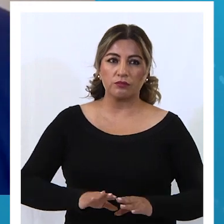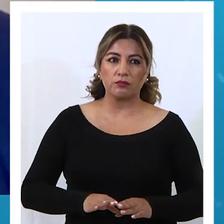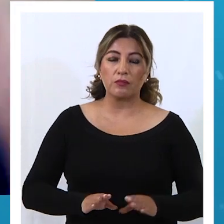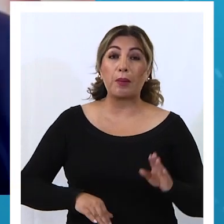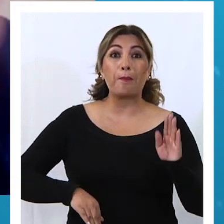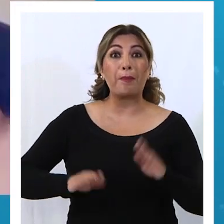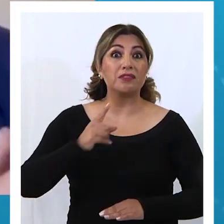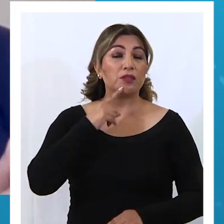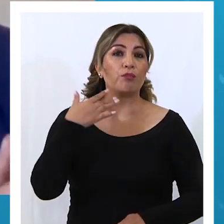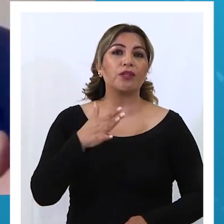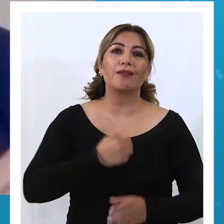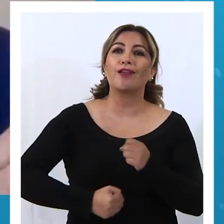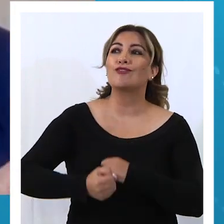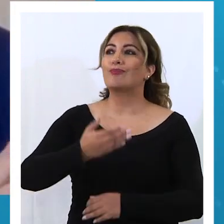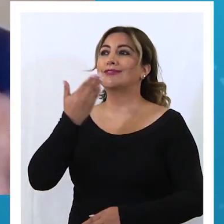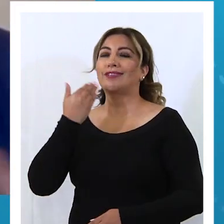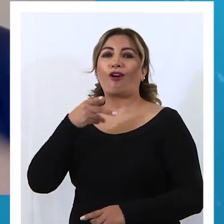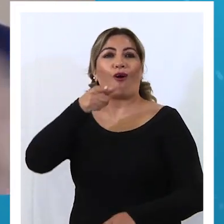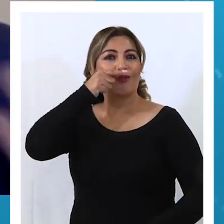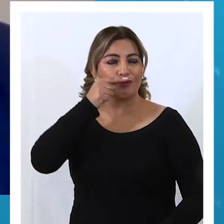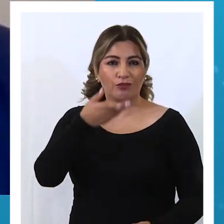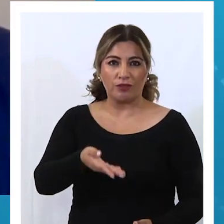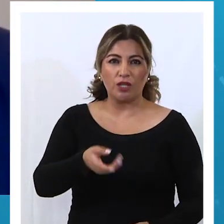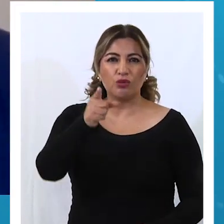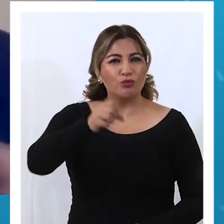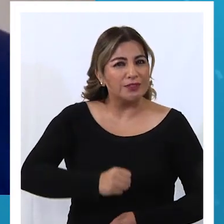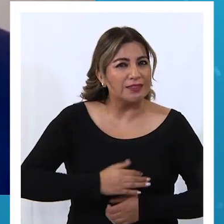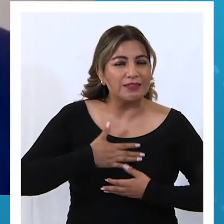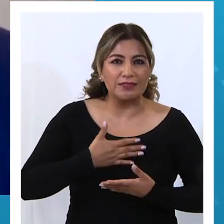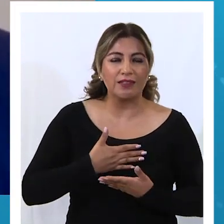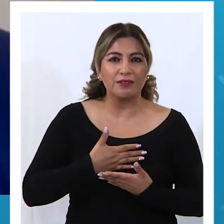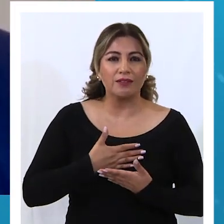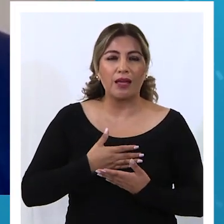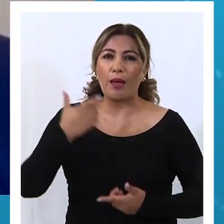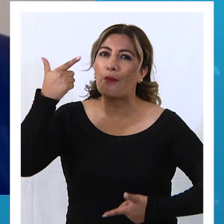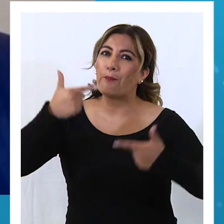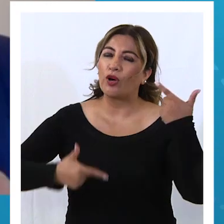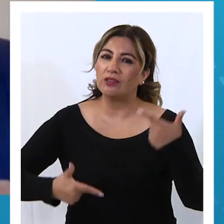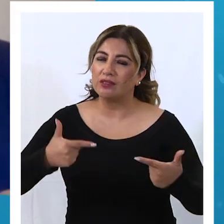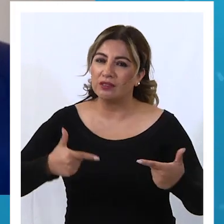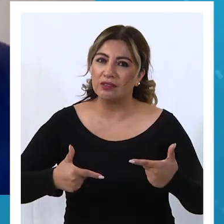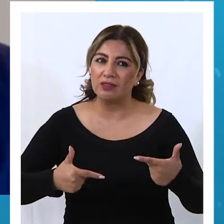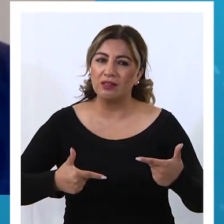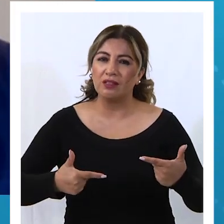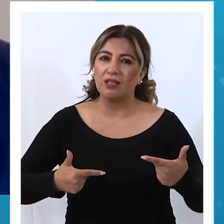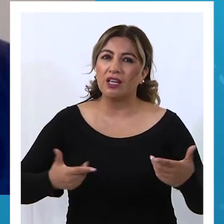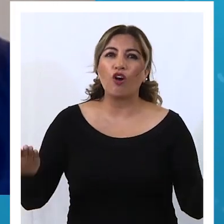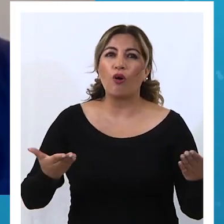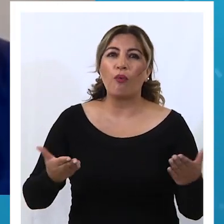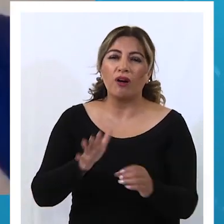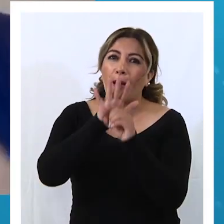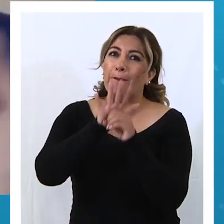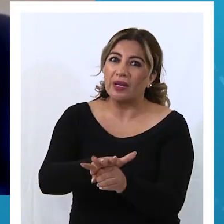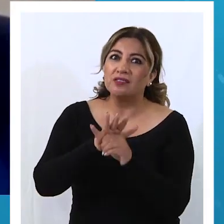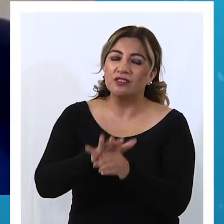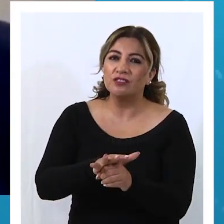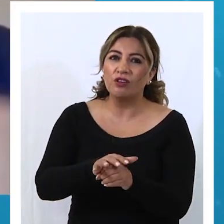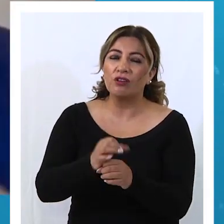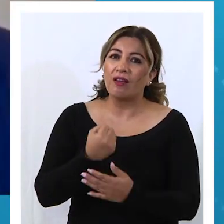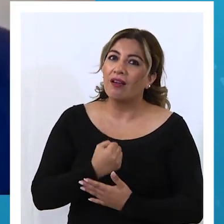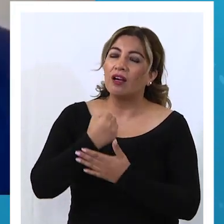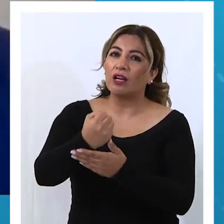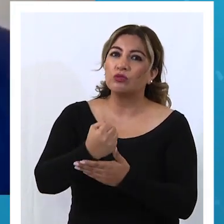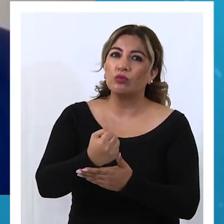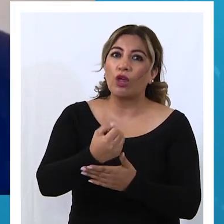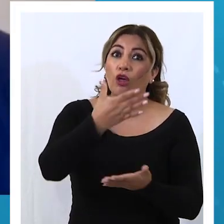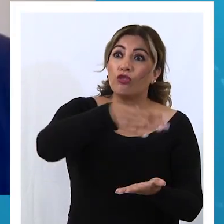bastante más importantes que las que logró el estallido social. ¿Sientes que de alguna forma la clase política en Chile funciona bajo presión o políticas de